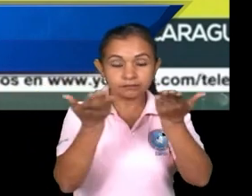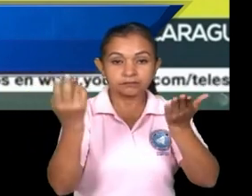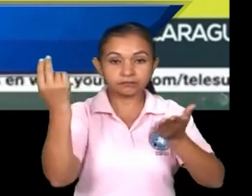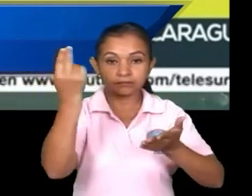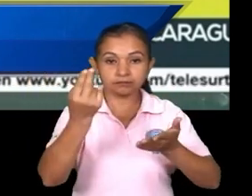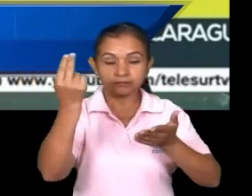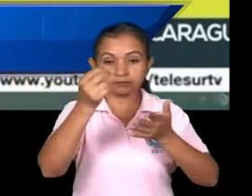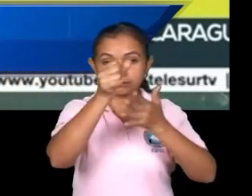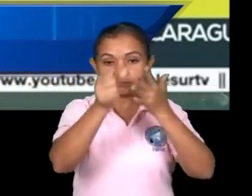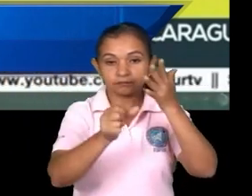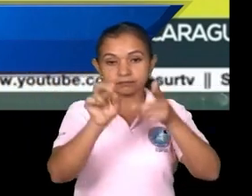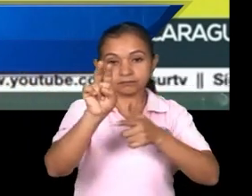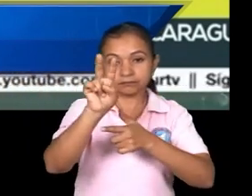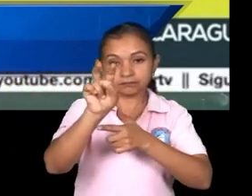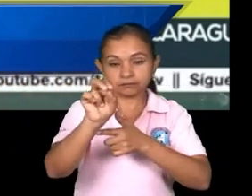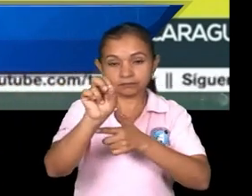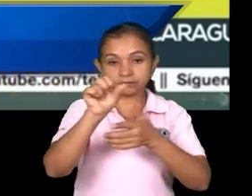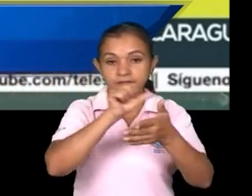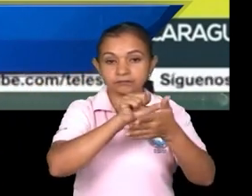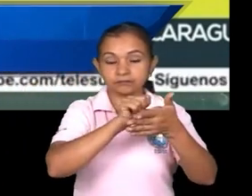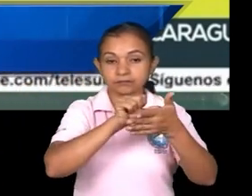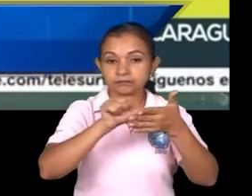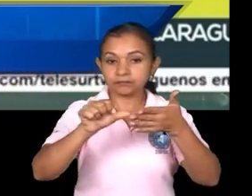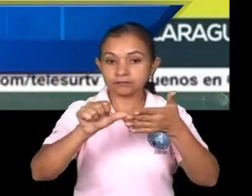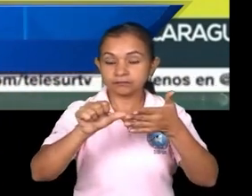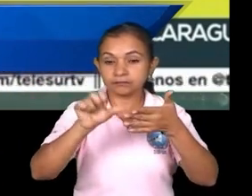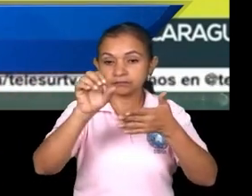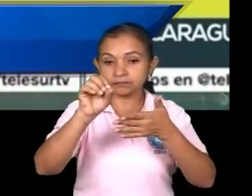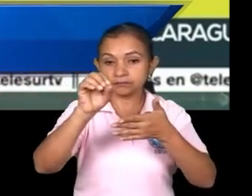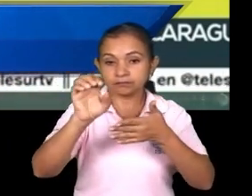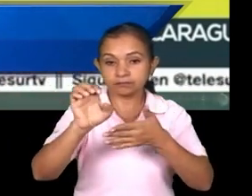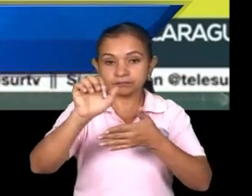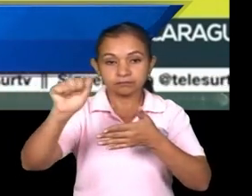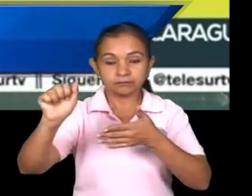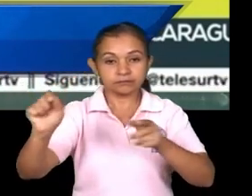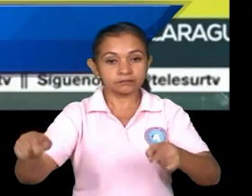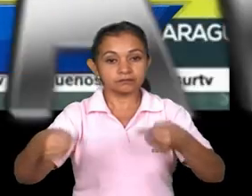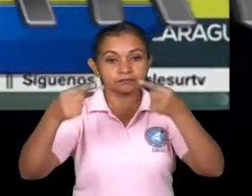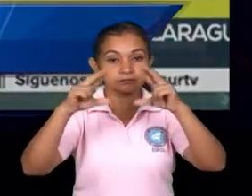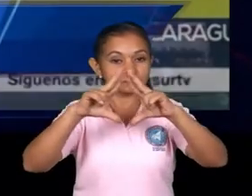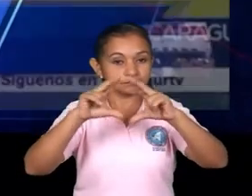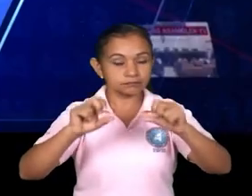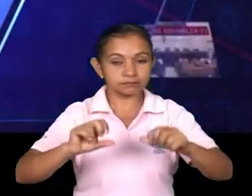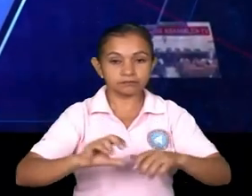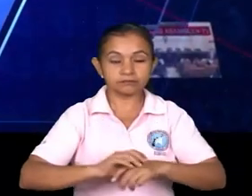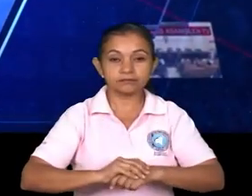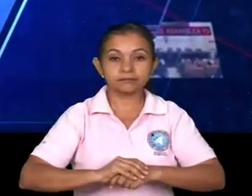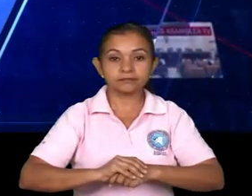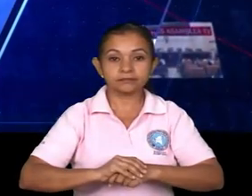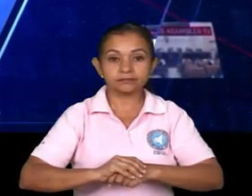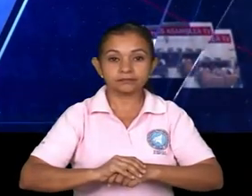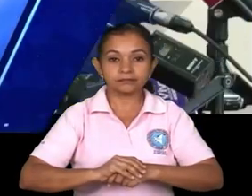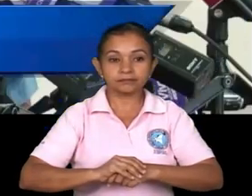del artículo 20 de la Carta Interamericana de la OEA contra Nicaragua.